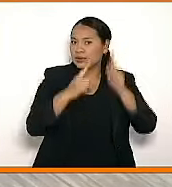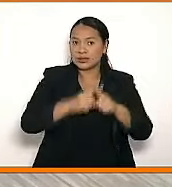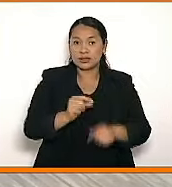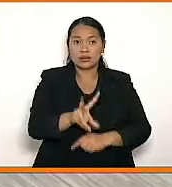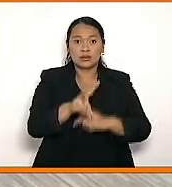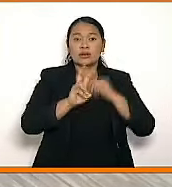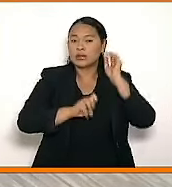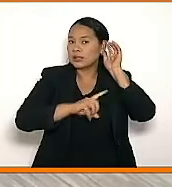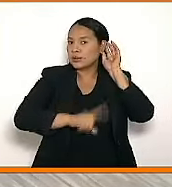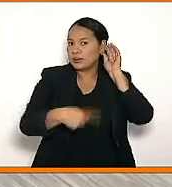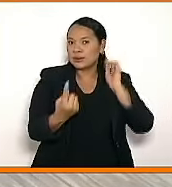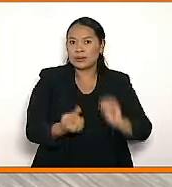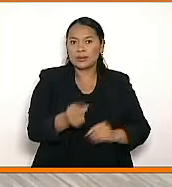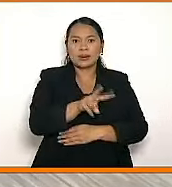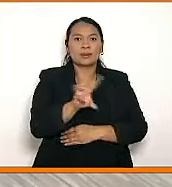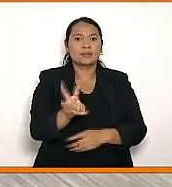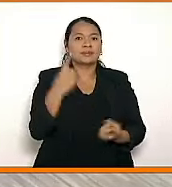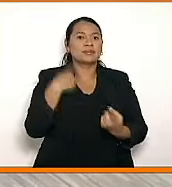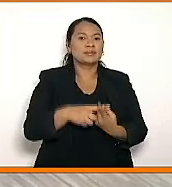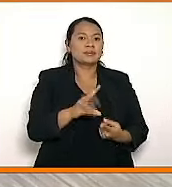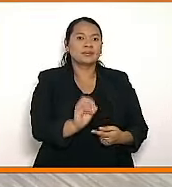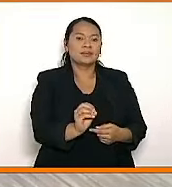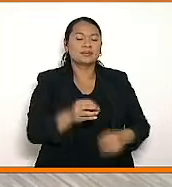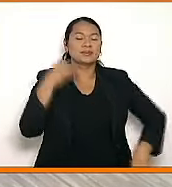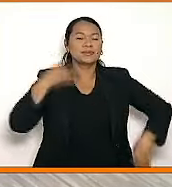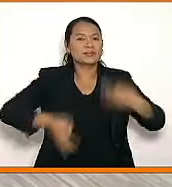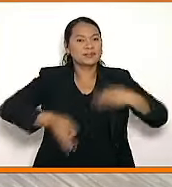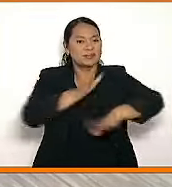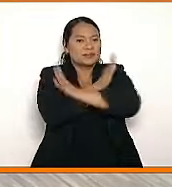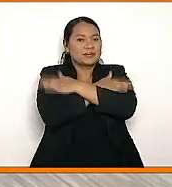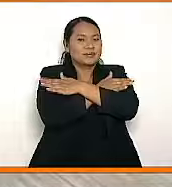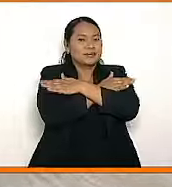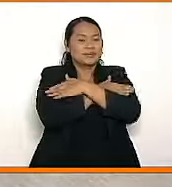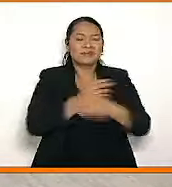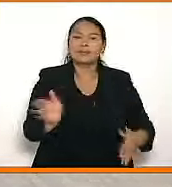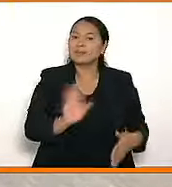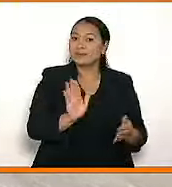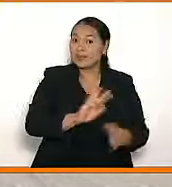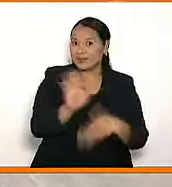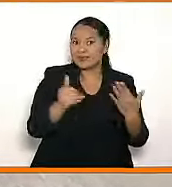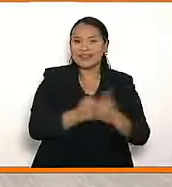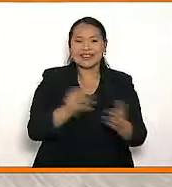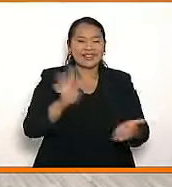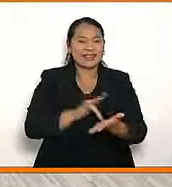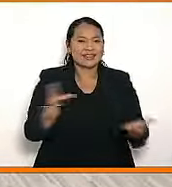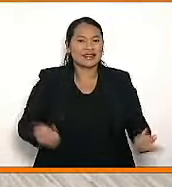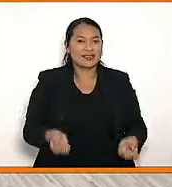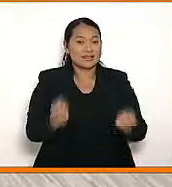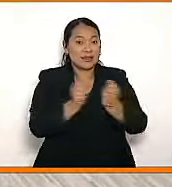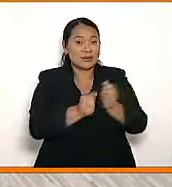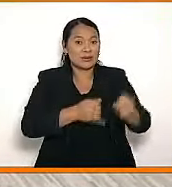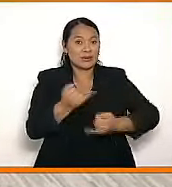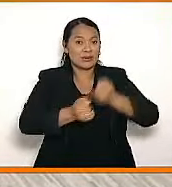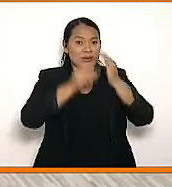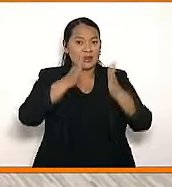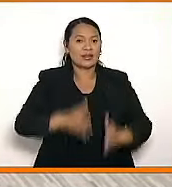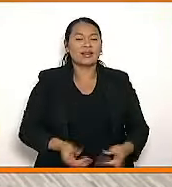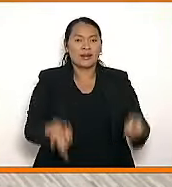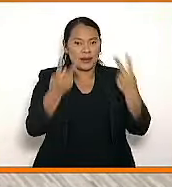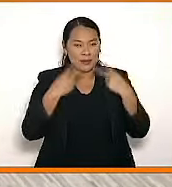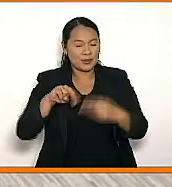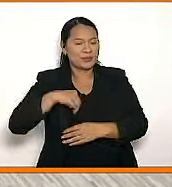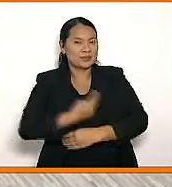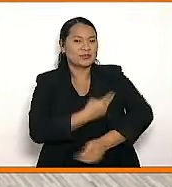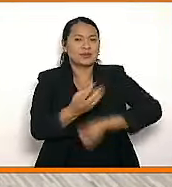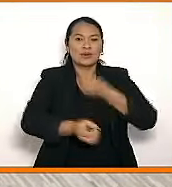2X y para más 1, 26 más 0. ¡Felicidades! Nos despedimos agradeciéndole a todos nuestros jugadores que han sintonizado